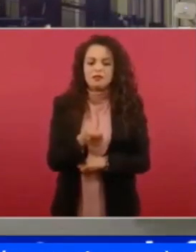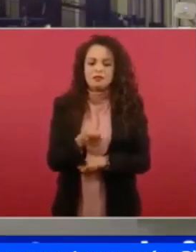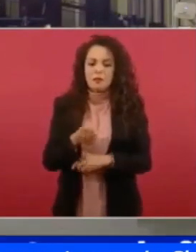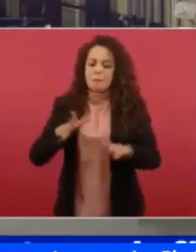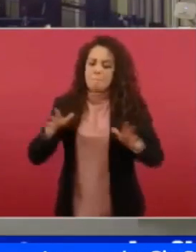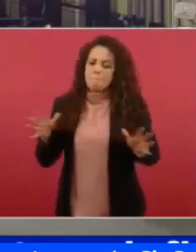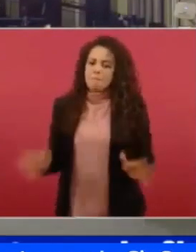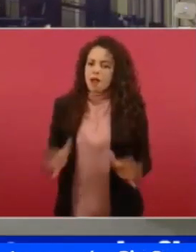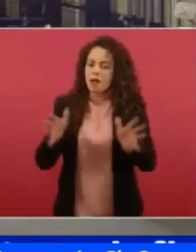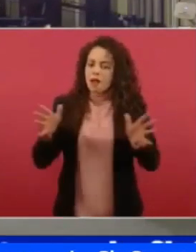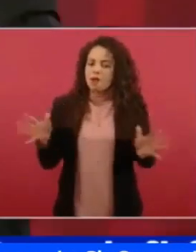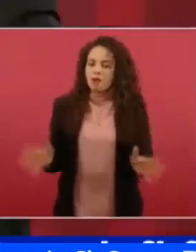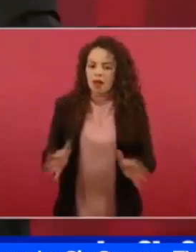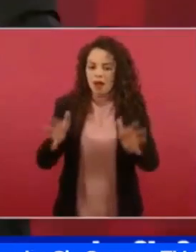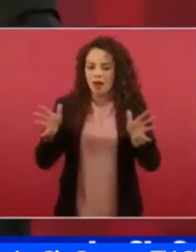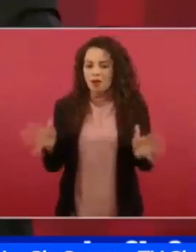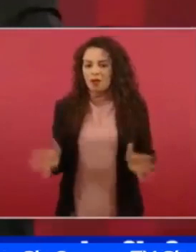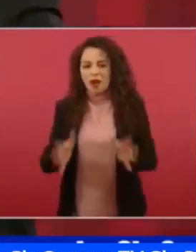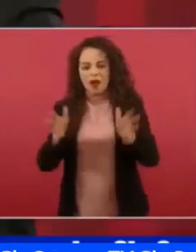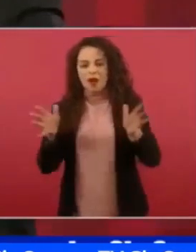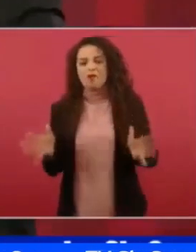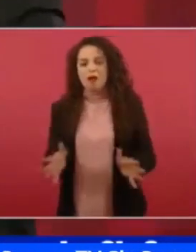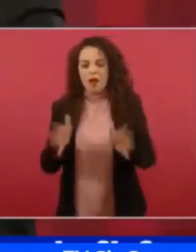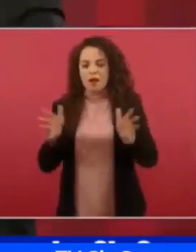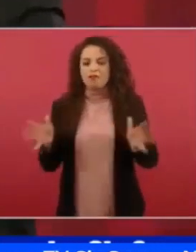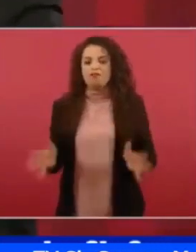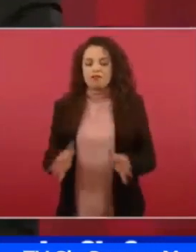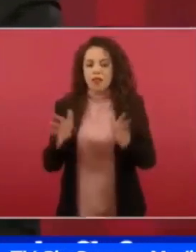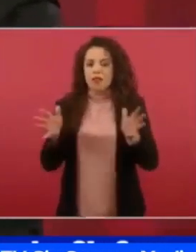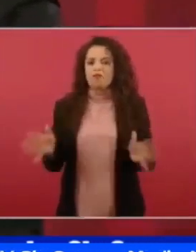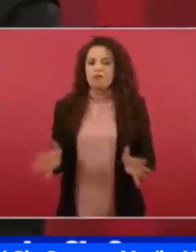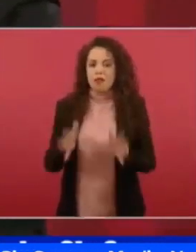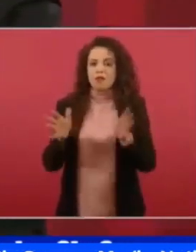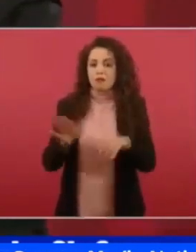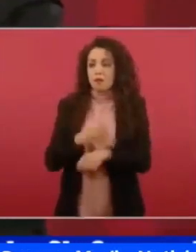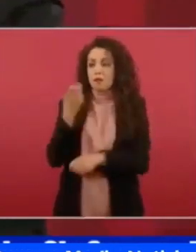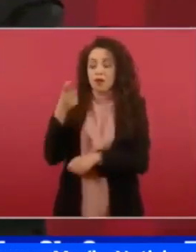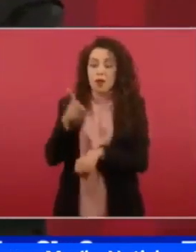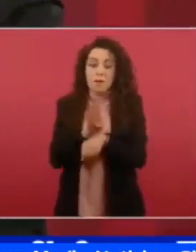esa estrategia que les da frutos,